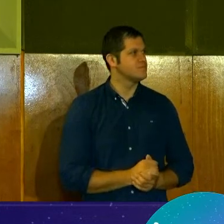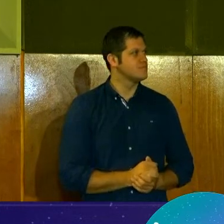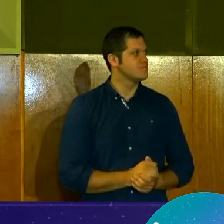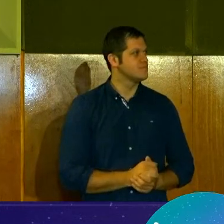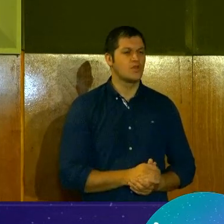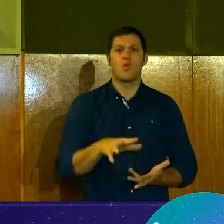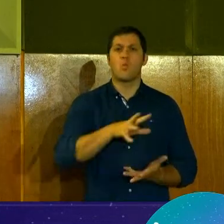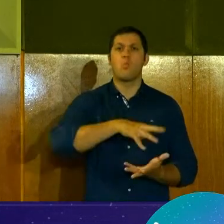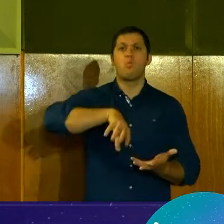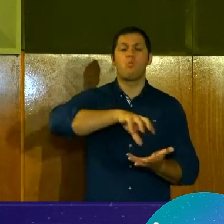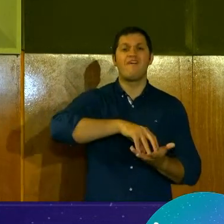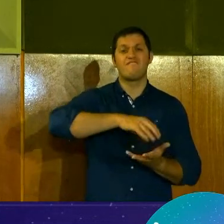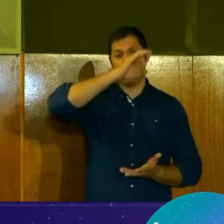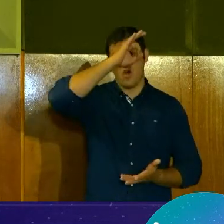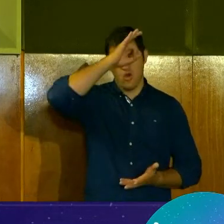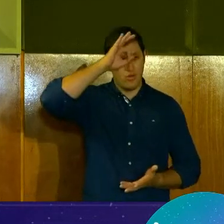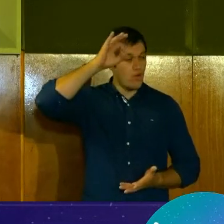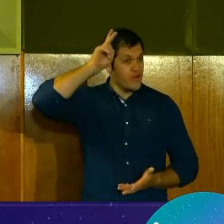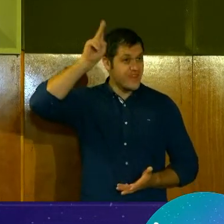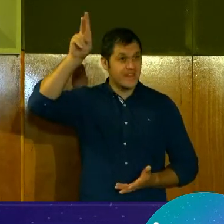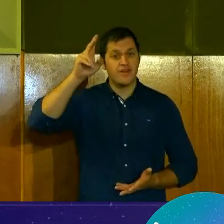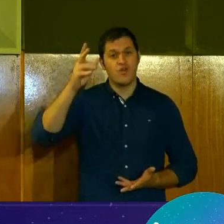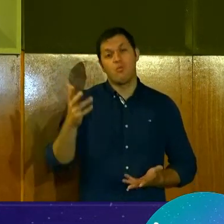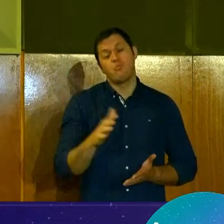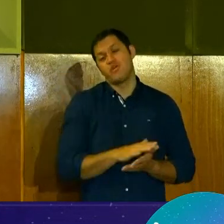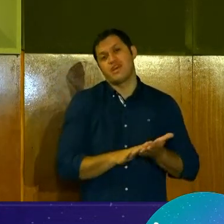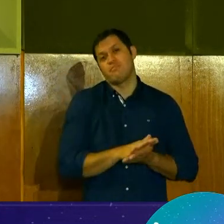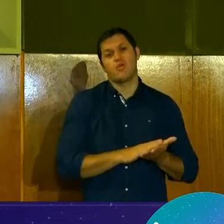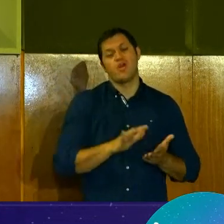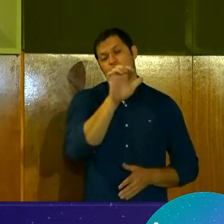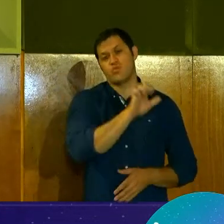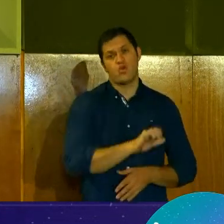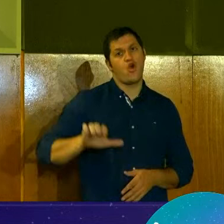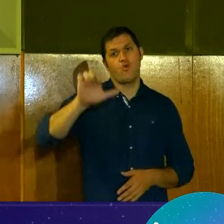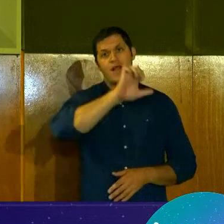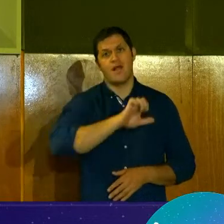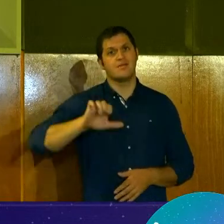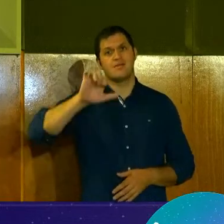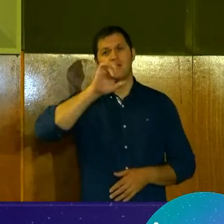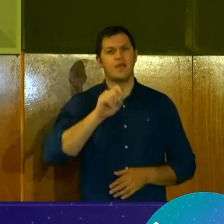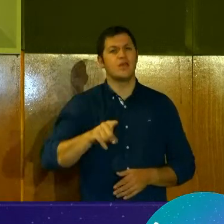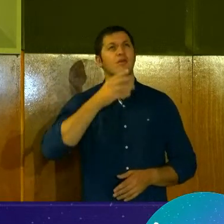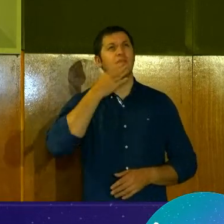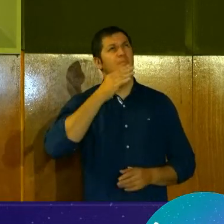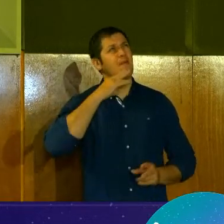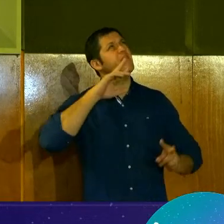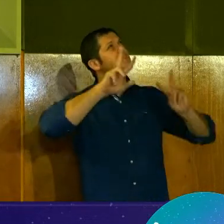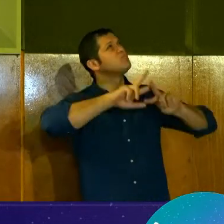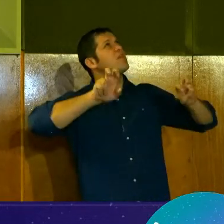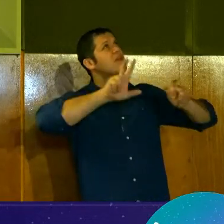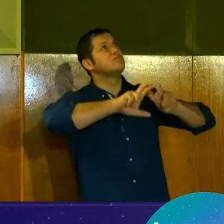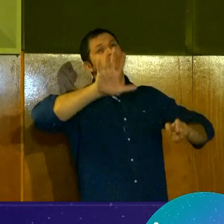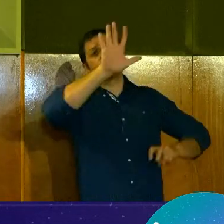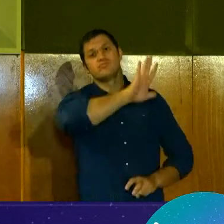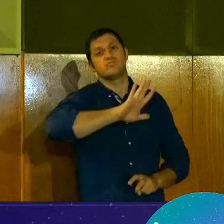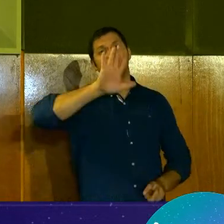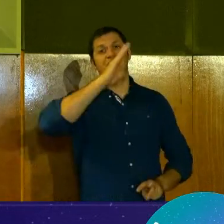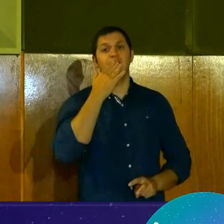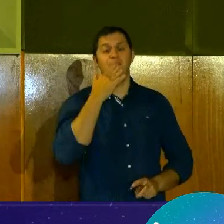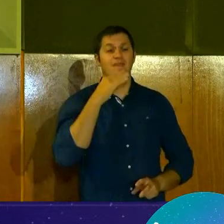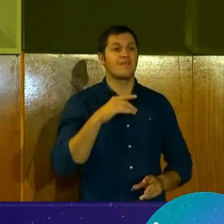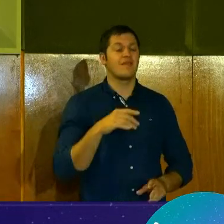invisibilización como la de la de europa por ejemplo y una duda más los pueblos originarios